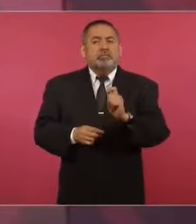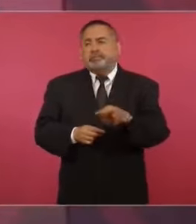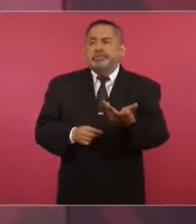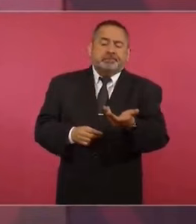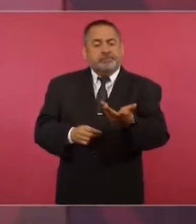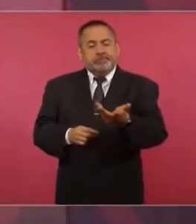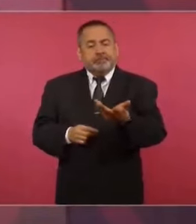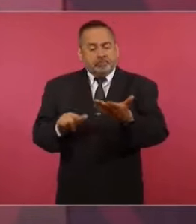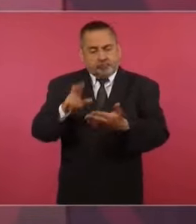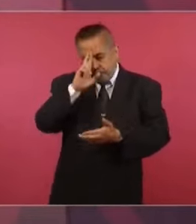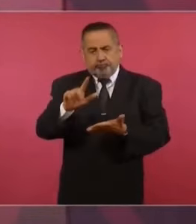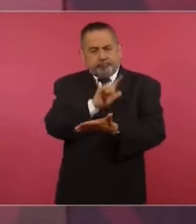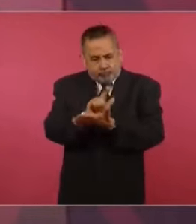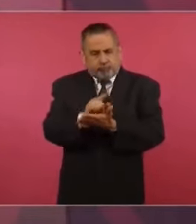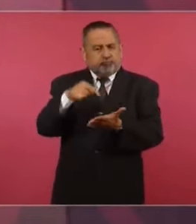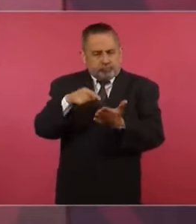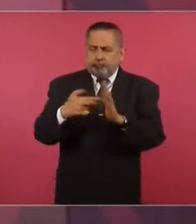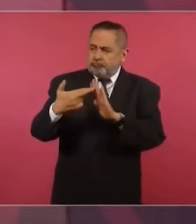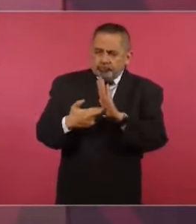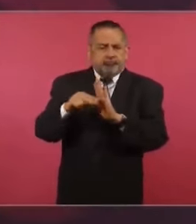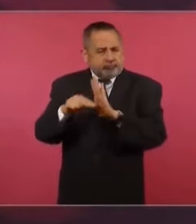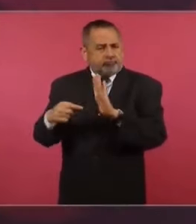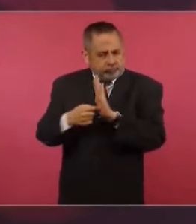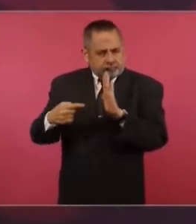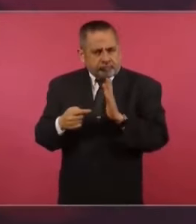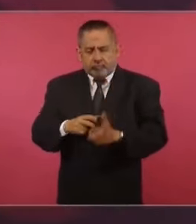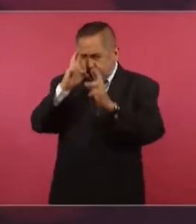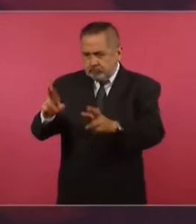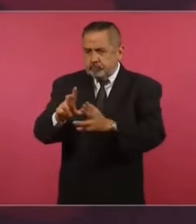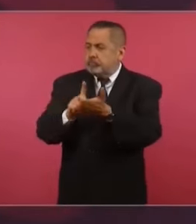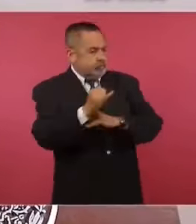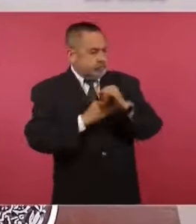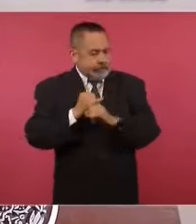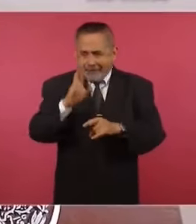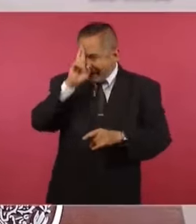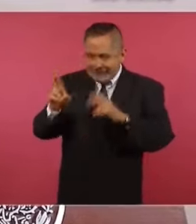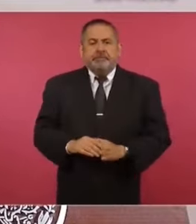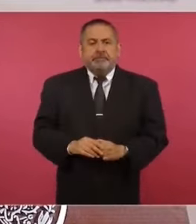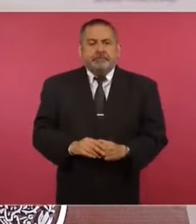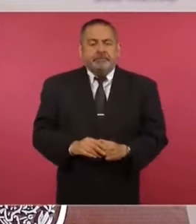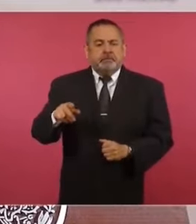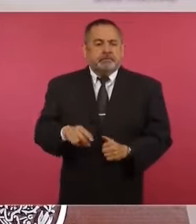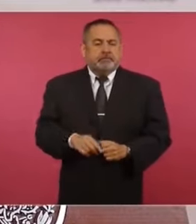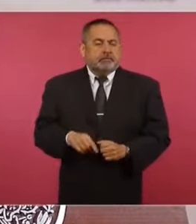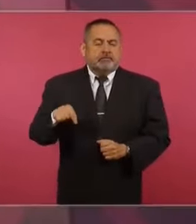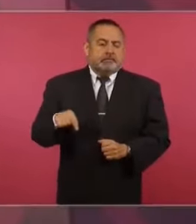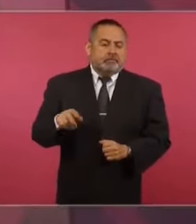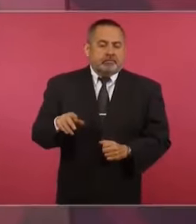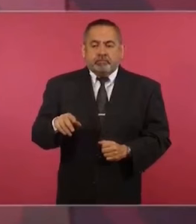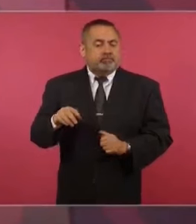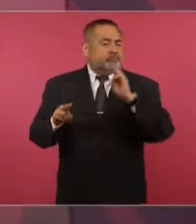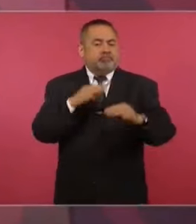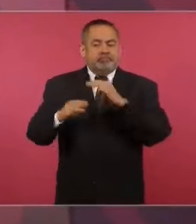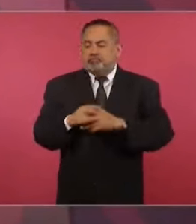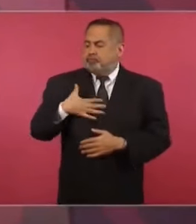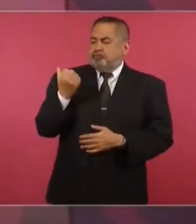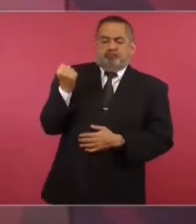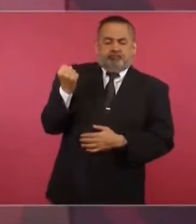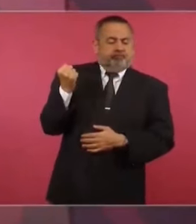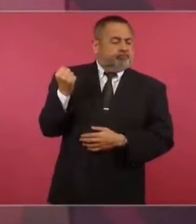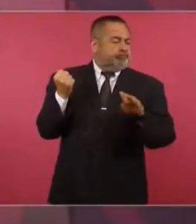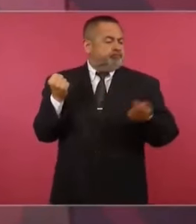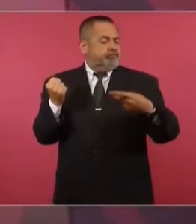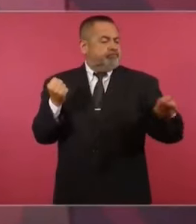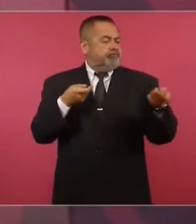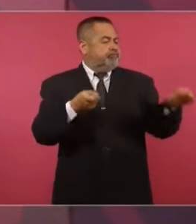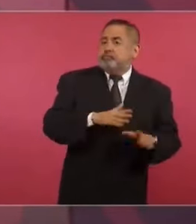de leyes, de normas, donde se respete el derecho internacional y no en un mundo donde domine el más fuerte, el